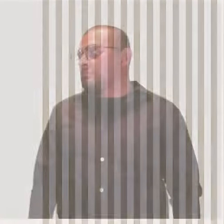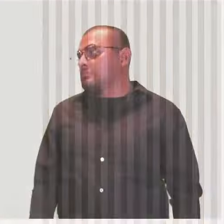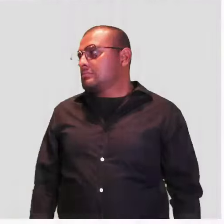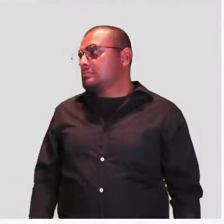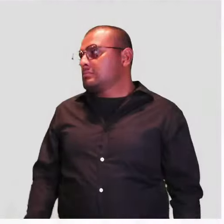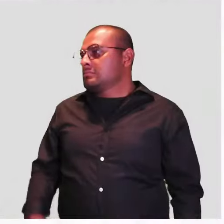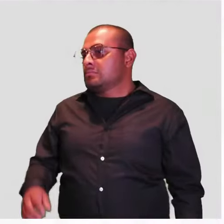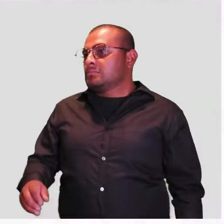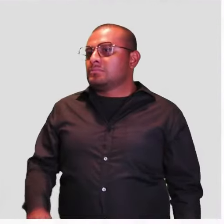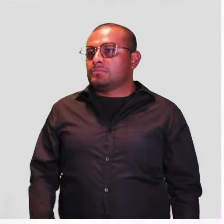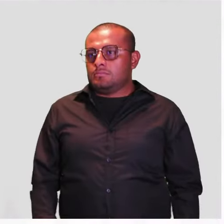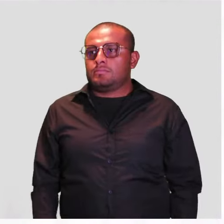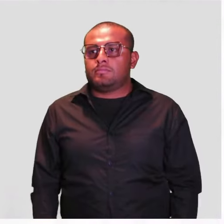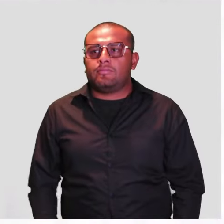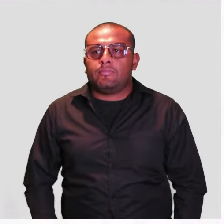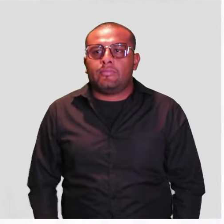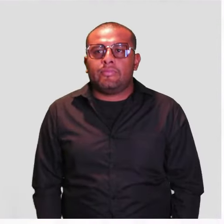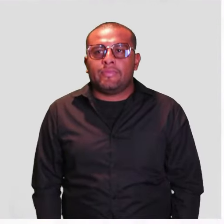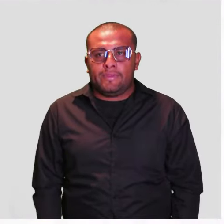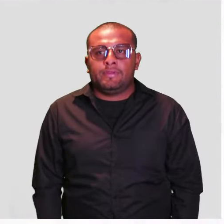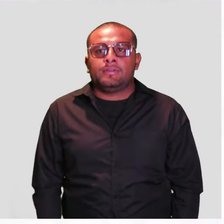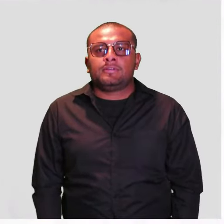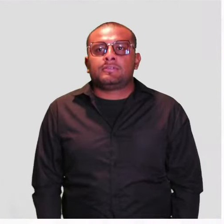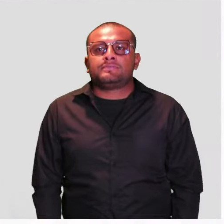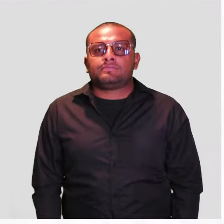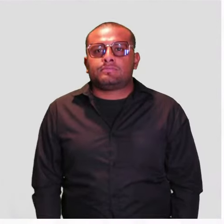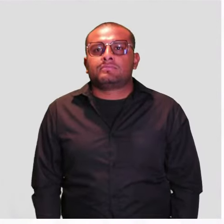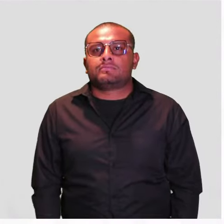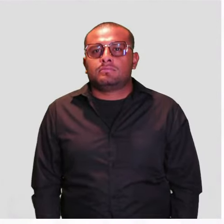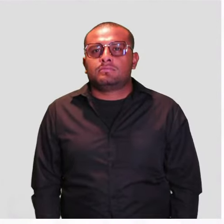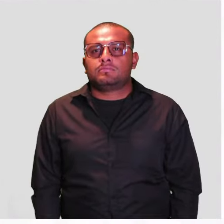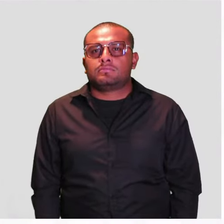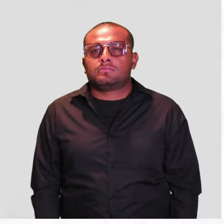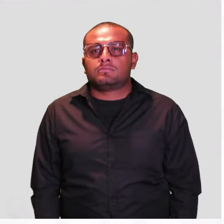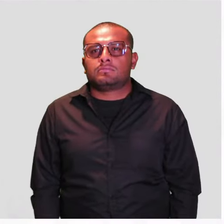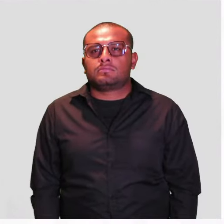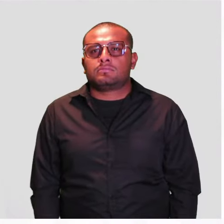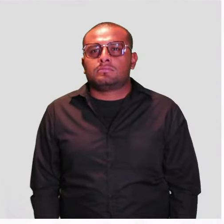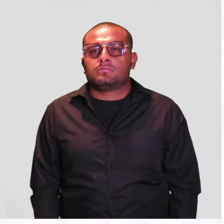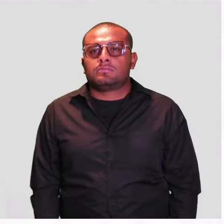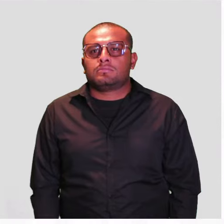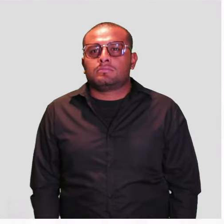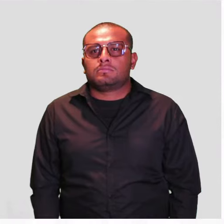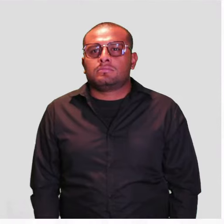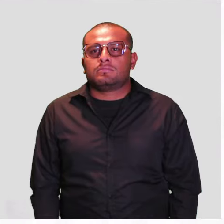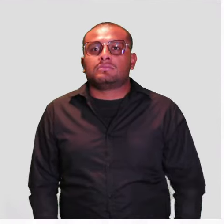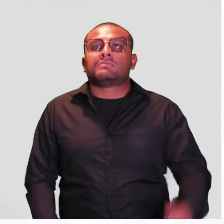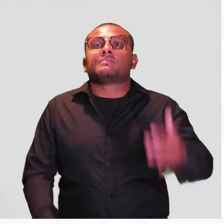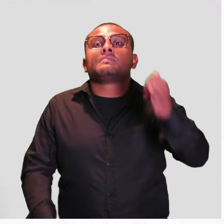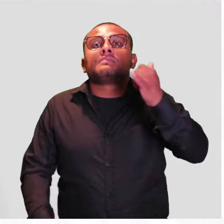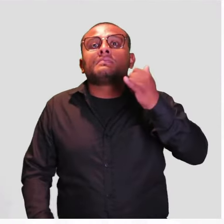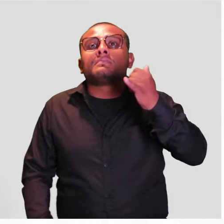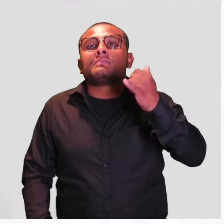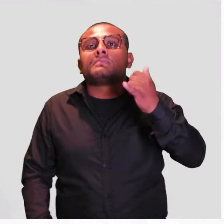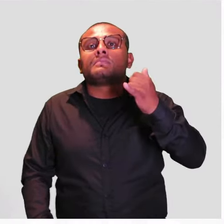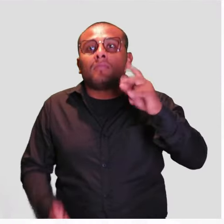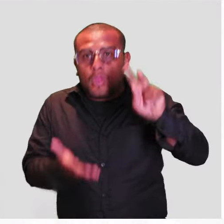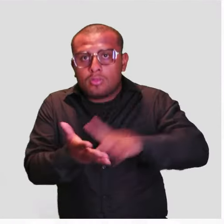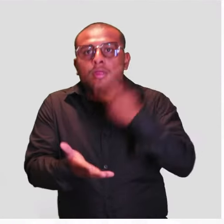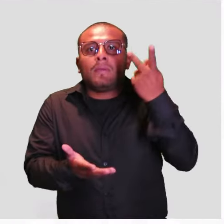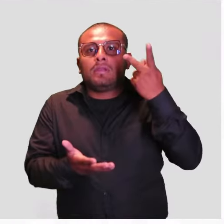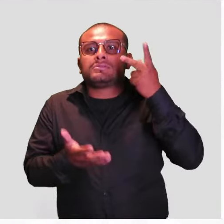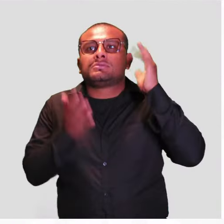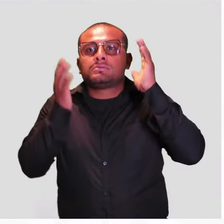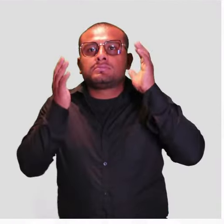Estamos de regreso, ofrecemos nuevamente una disculpa por las fallas técnicas que hemos estado presentando en